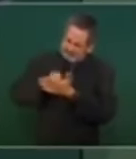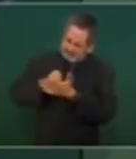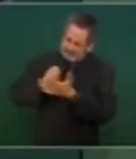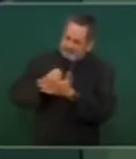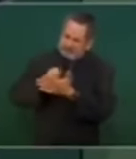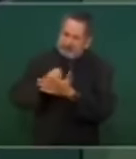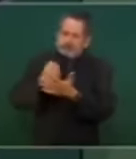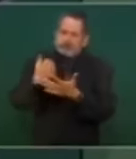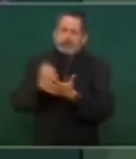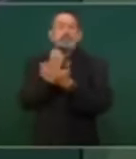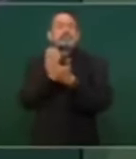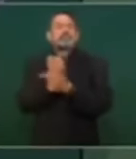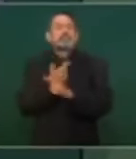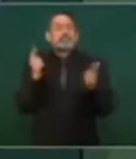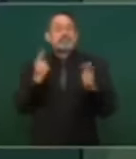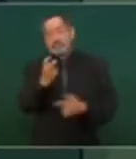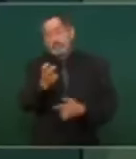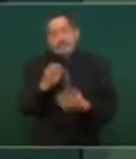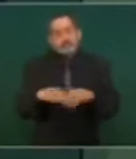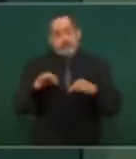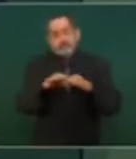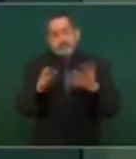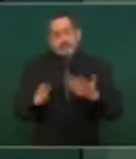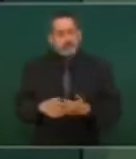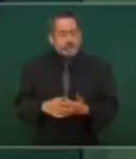Y cuando hay convicciones,